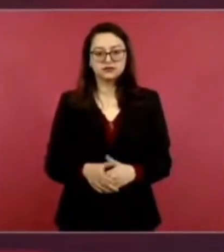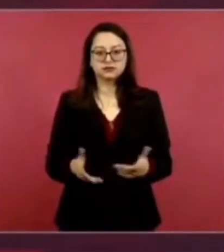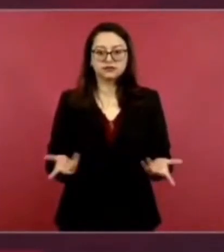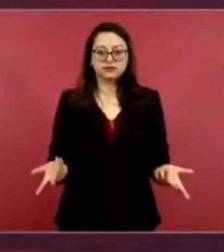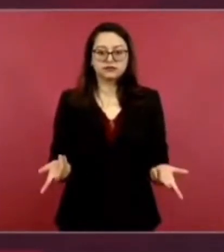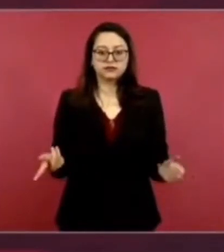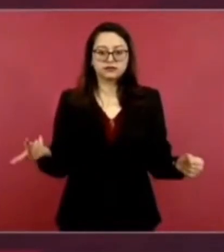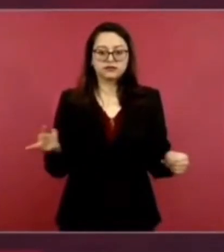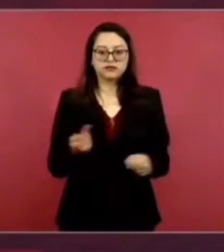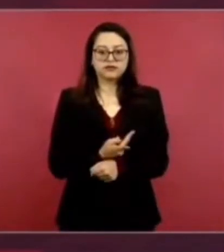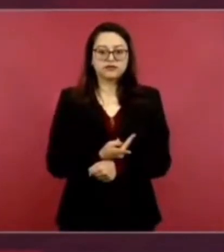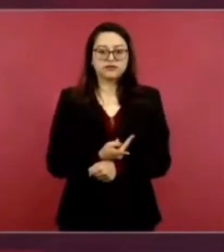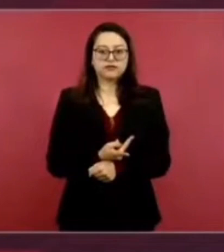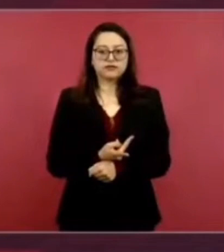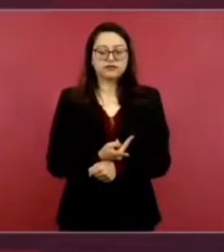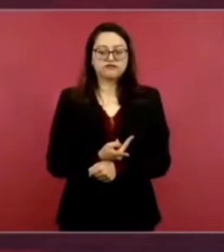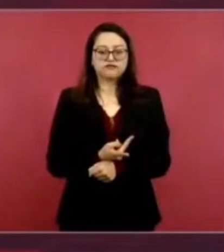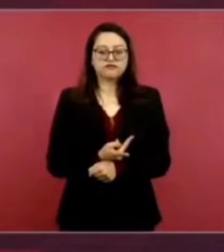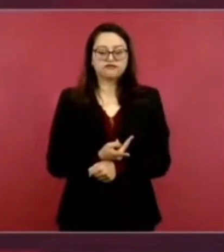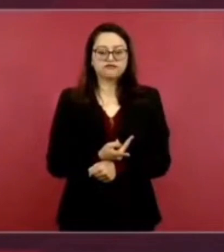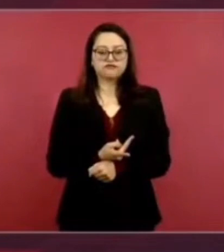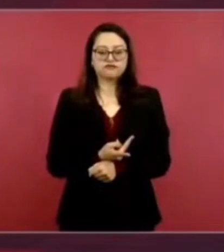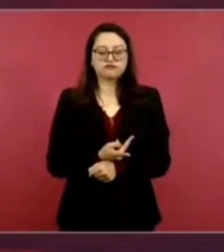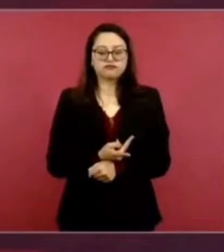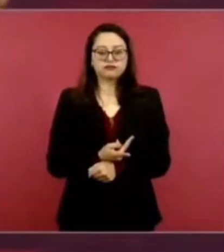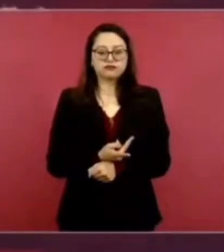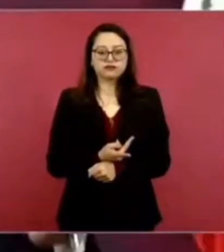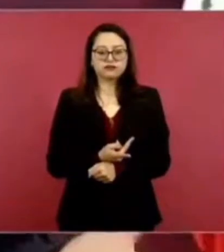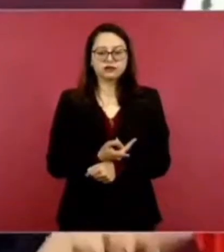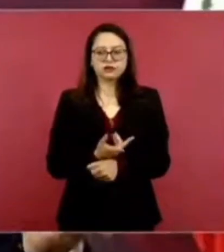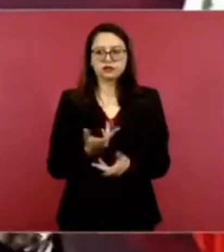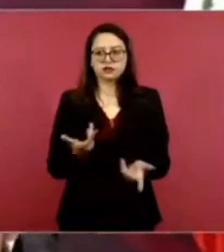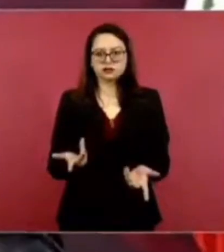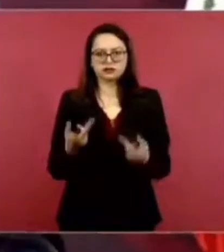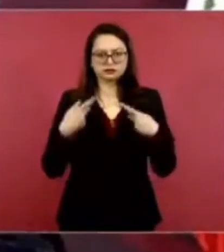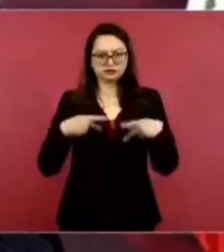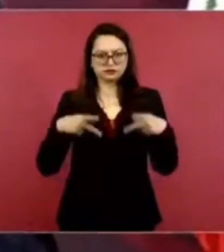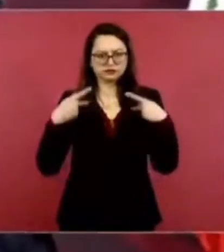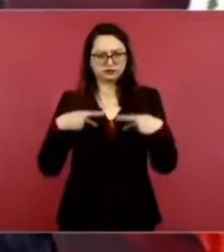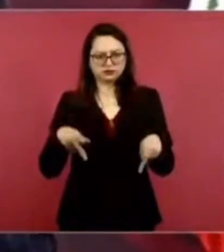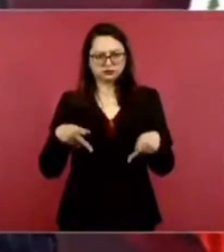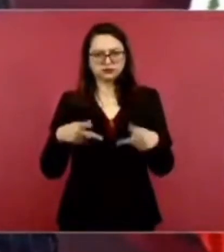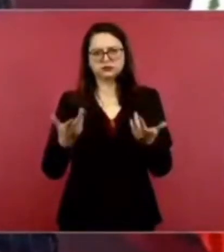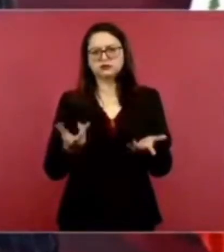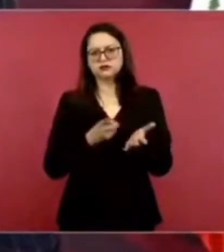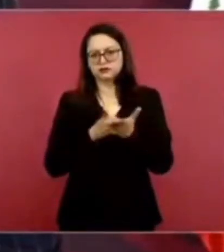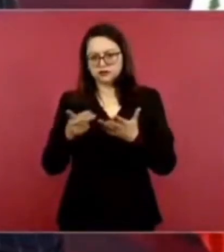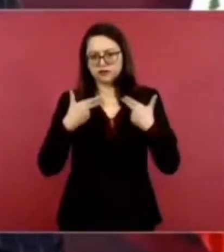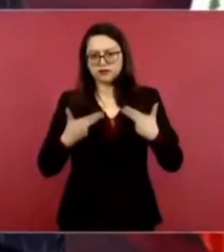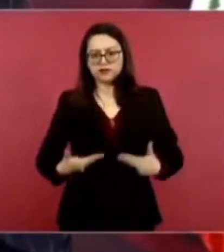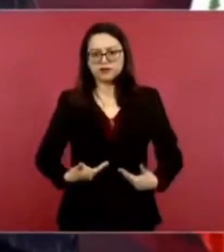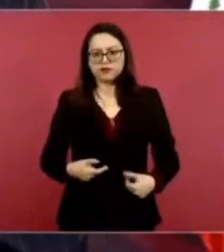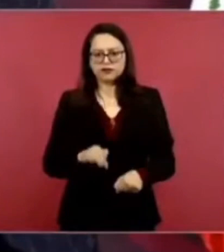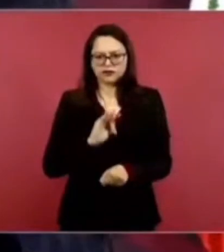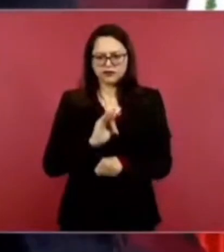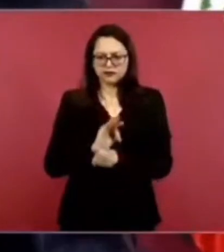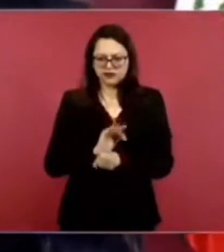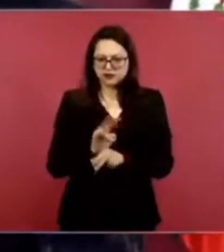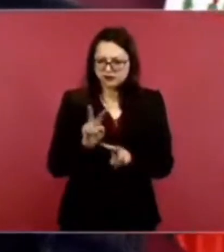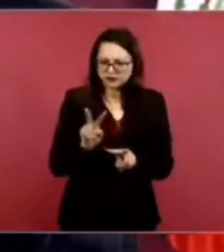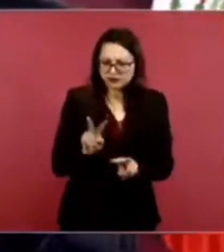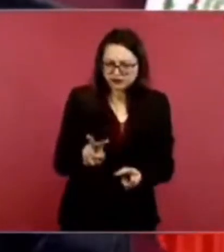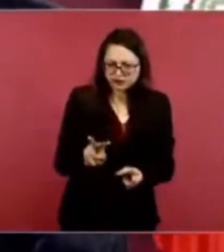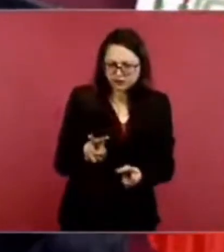de Derechos Humanos que desconocían todo esto de